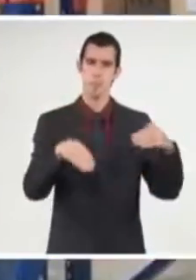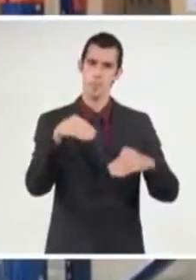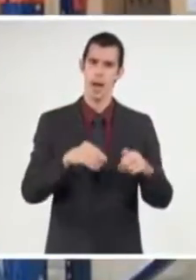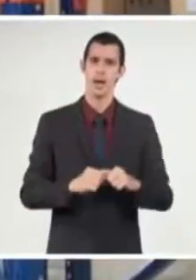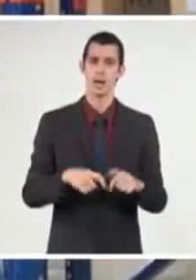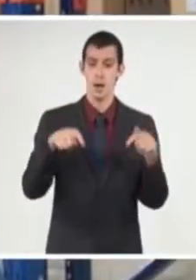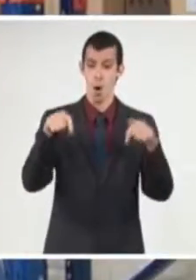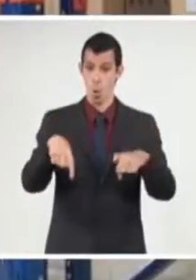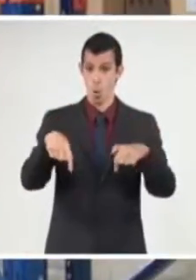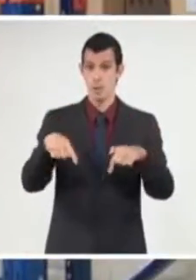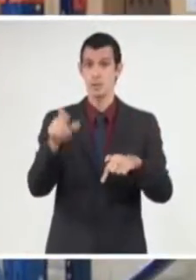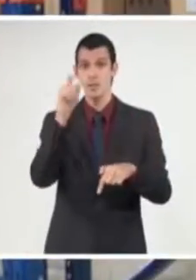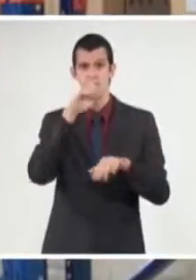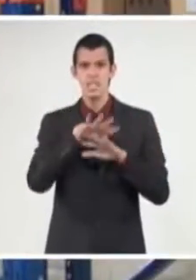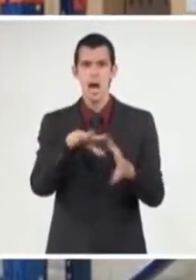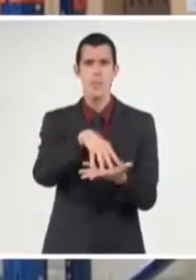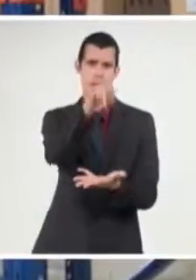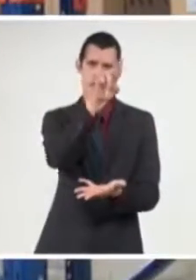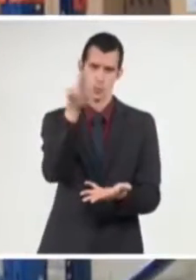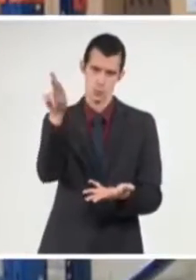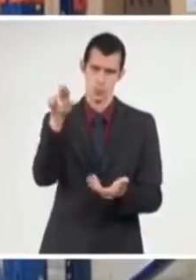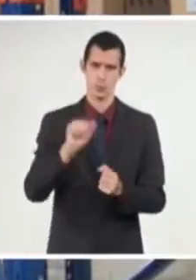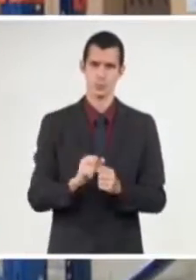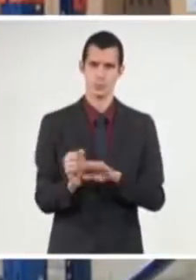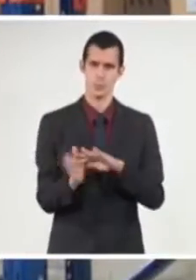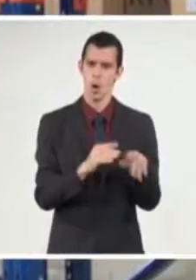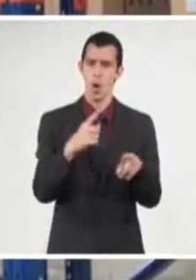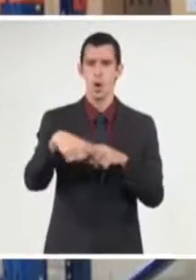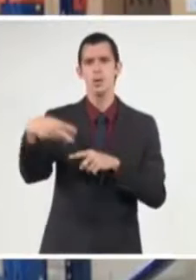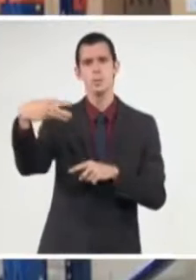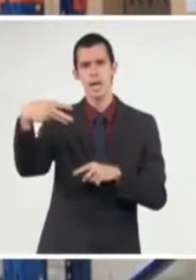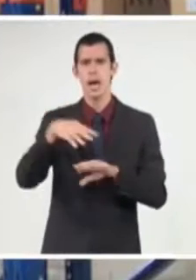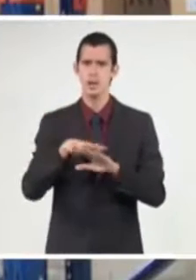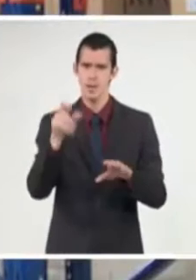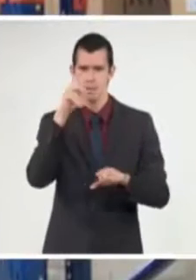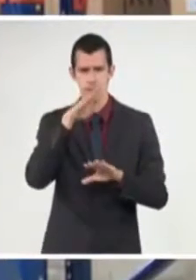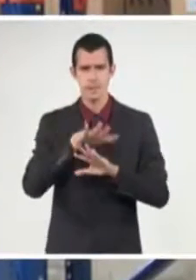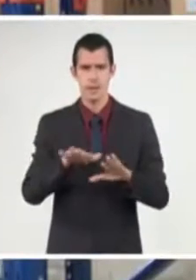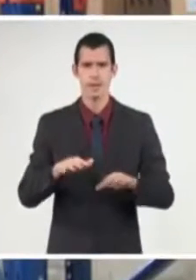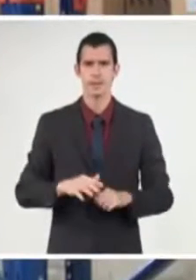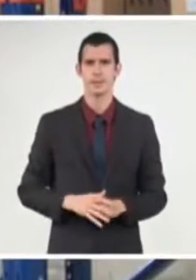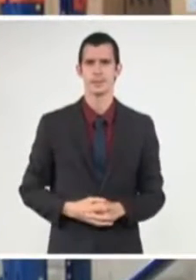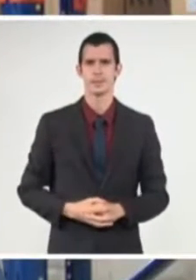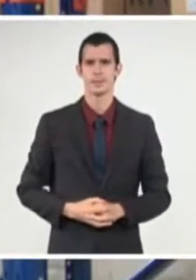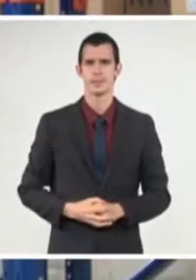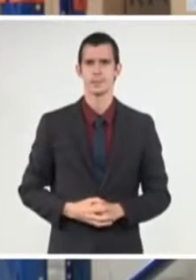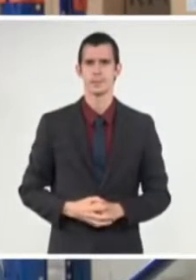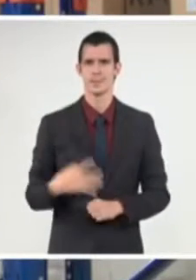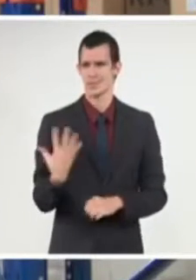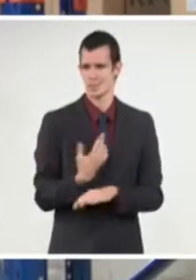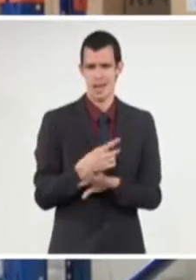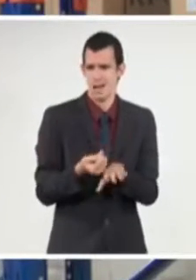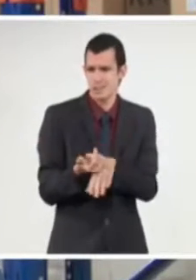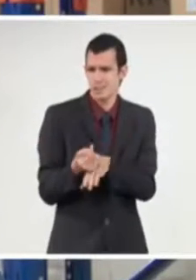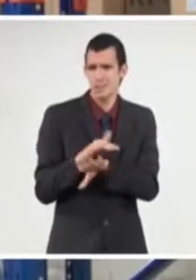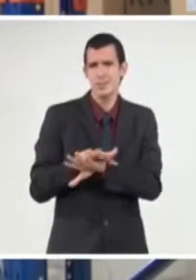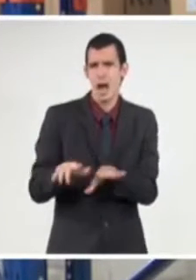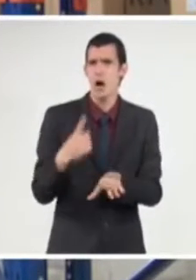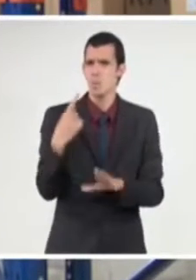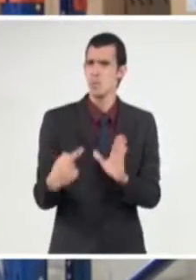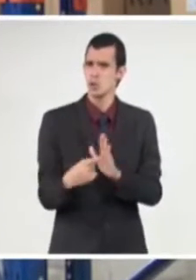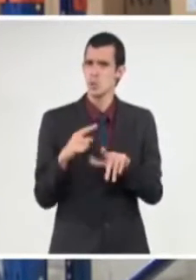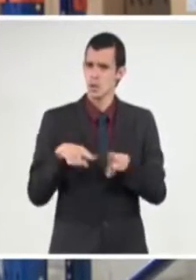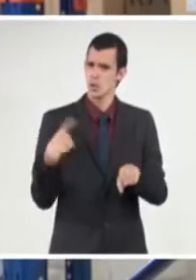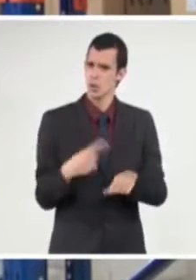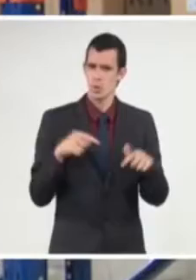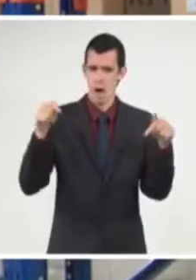Marianao. La tarea estamos por concluirla, pero hasta que no llegue el último módulo a la población, estamos aquí